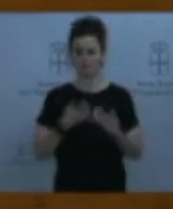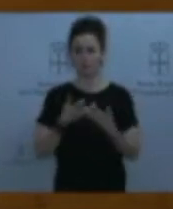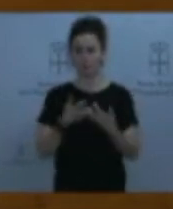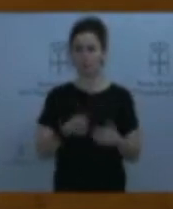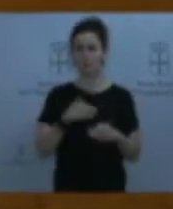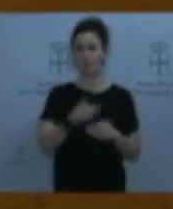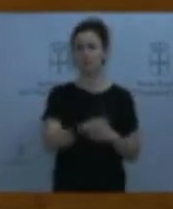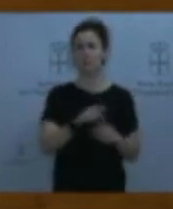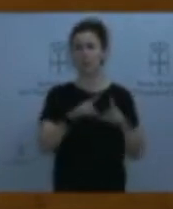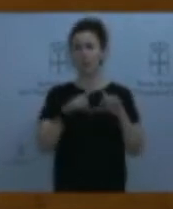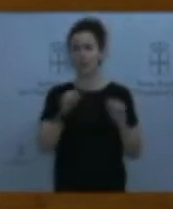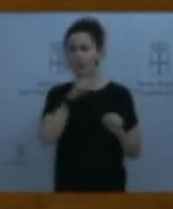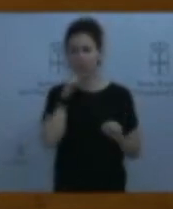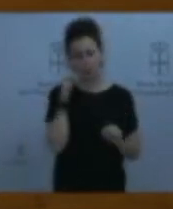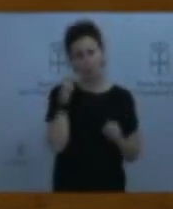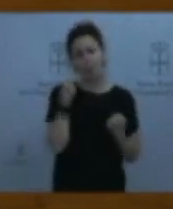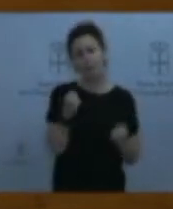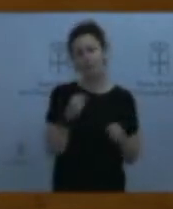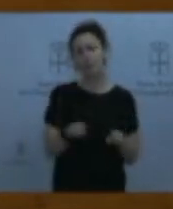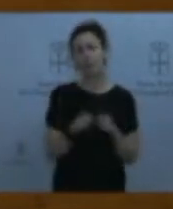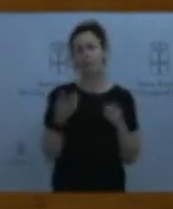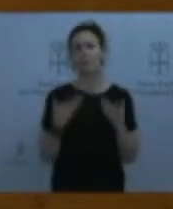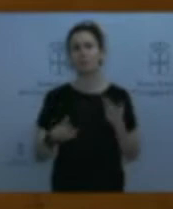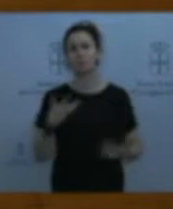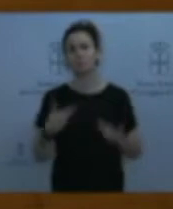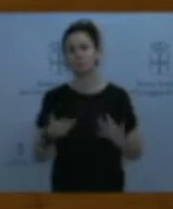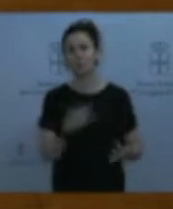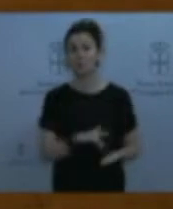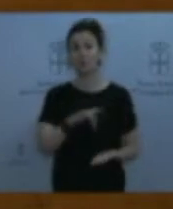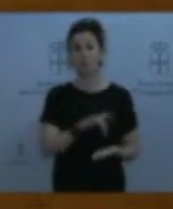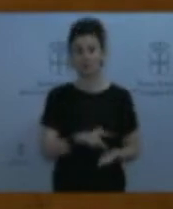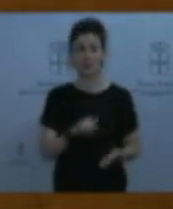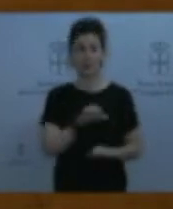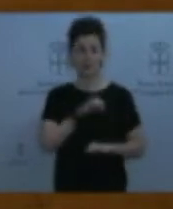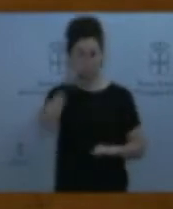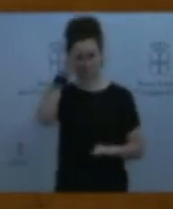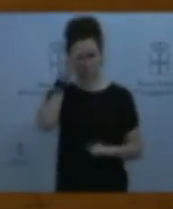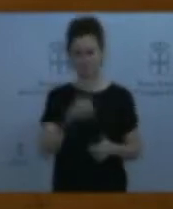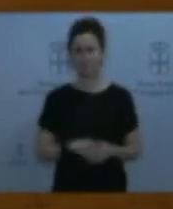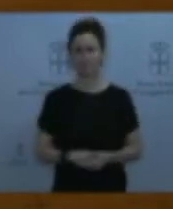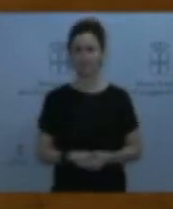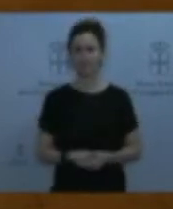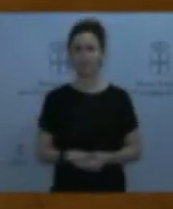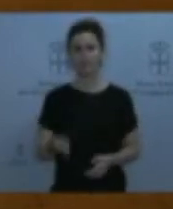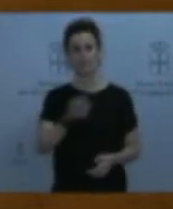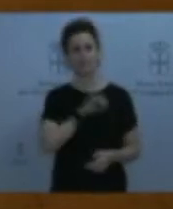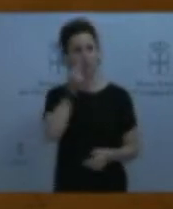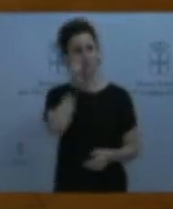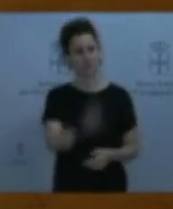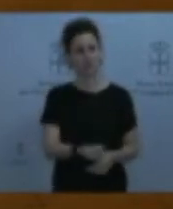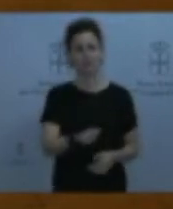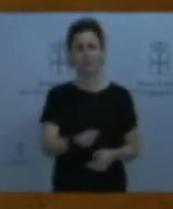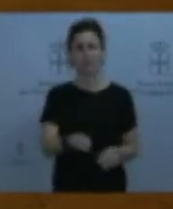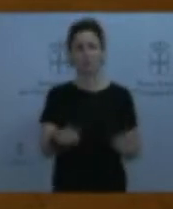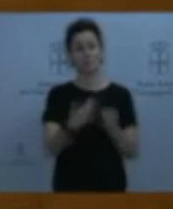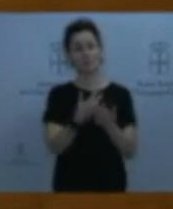futuro de Asturias, me duele este desfalco de este patrimonio asturiano. Yo le espero que el señor Fernández nos